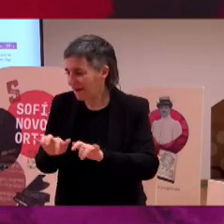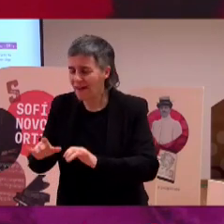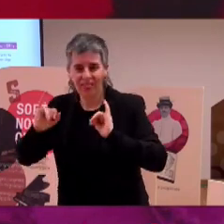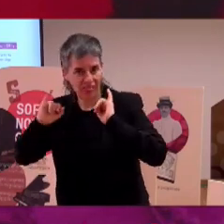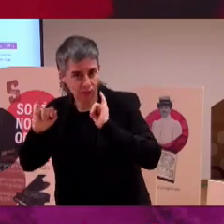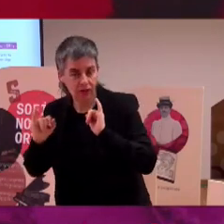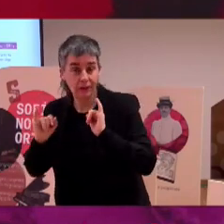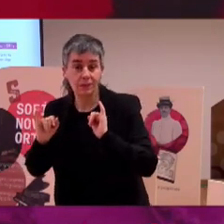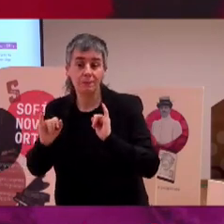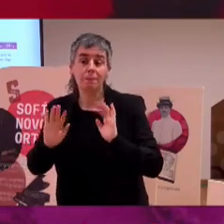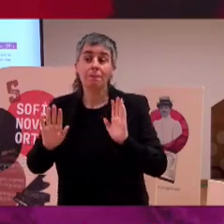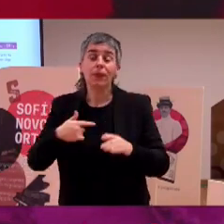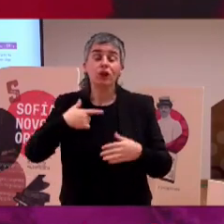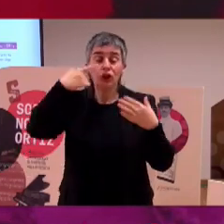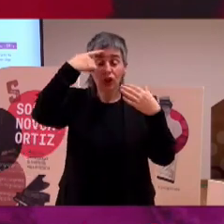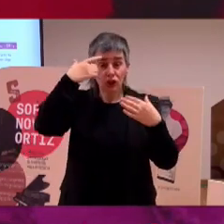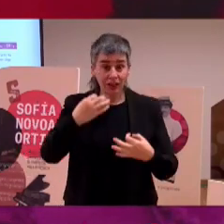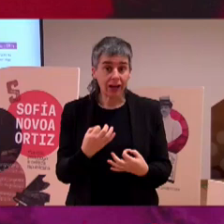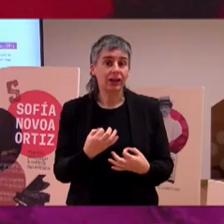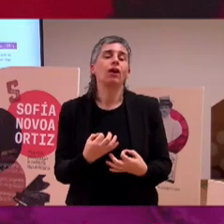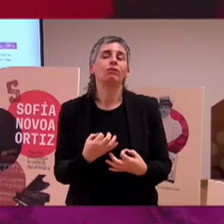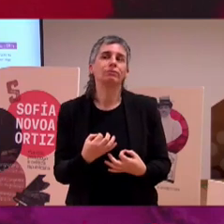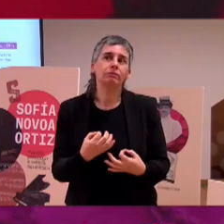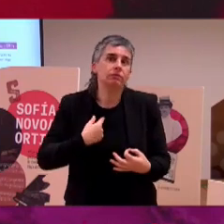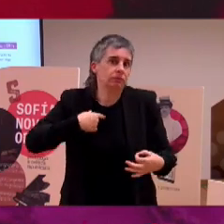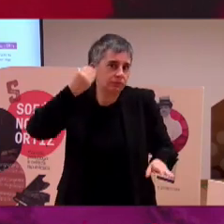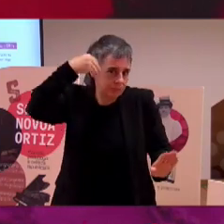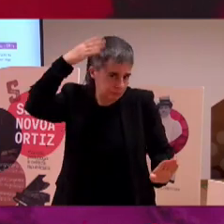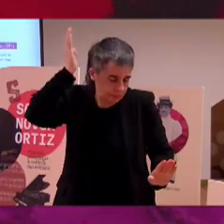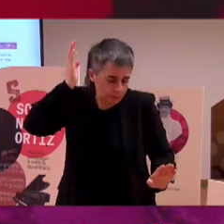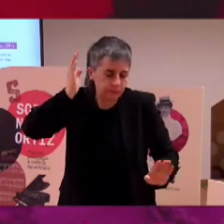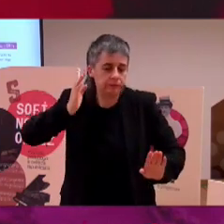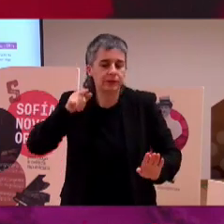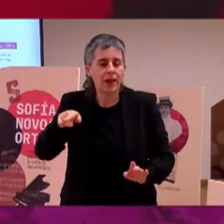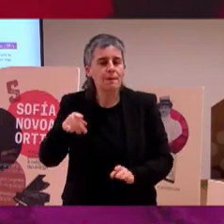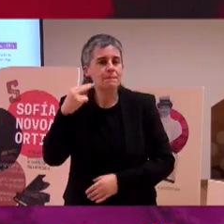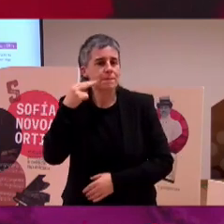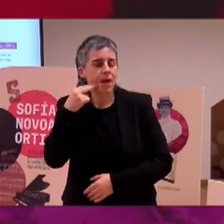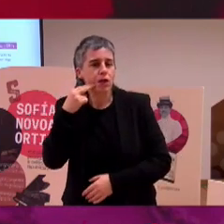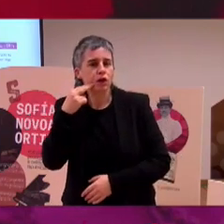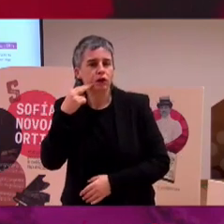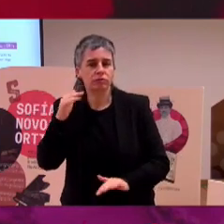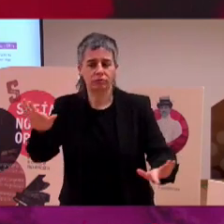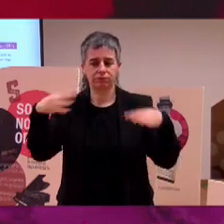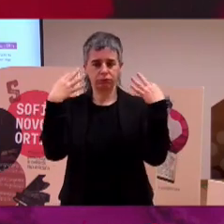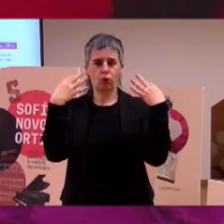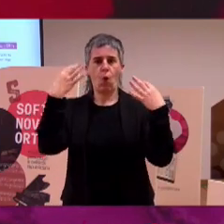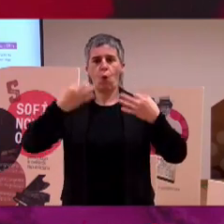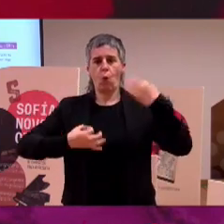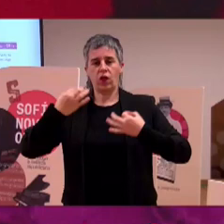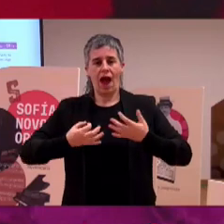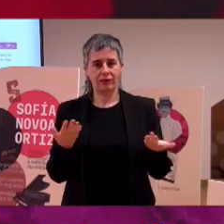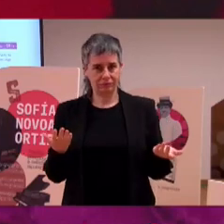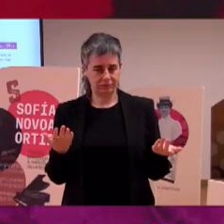que o que pero é unha aventura meu, o que ten medo é a que a xuzguen.